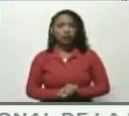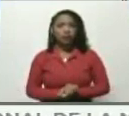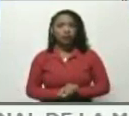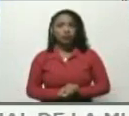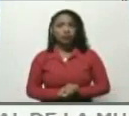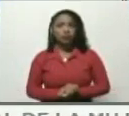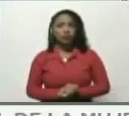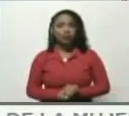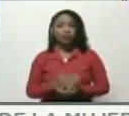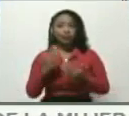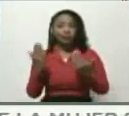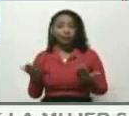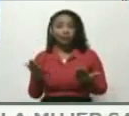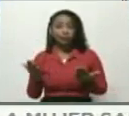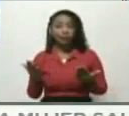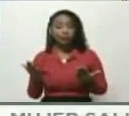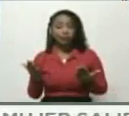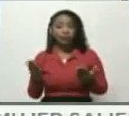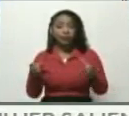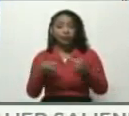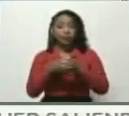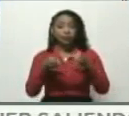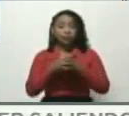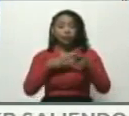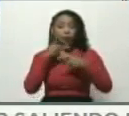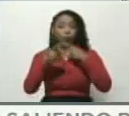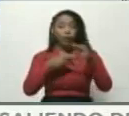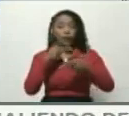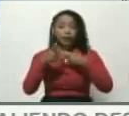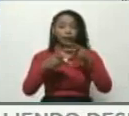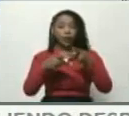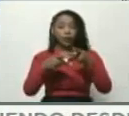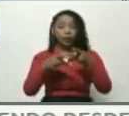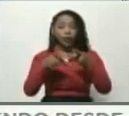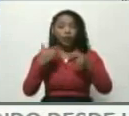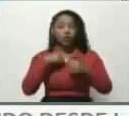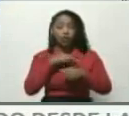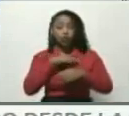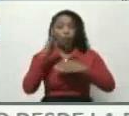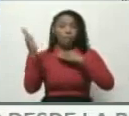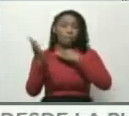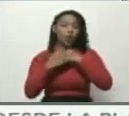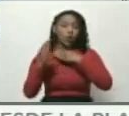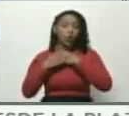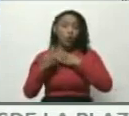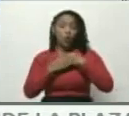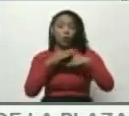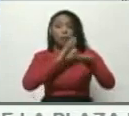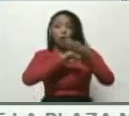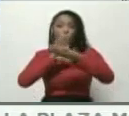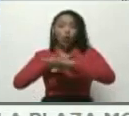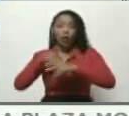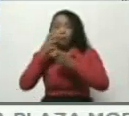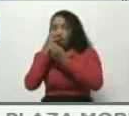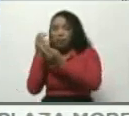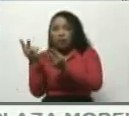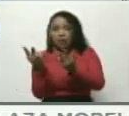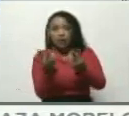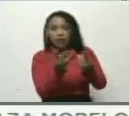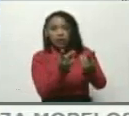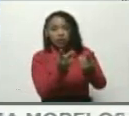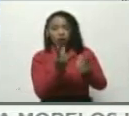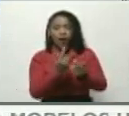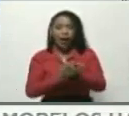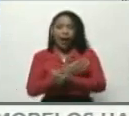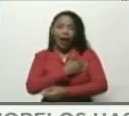Y justamente el partido, y es a lo que estamos convocados, y es a la invitación, querido